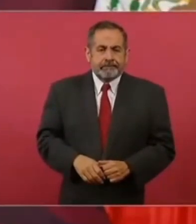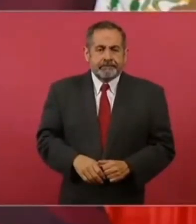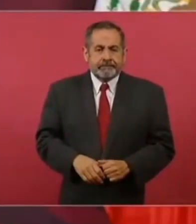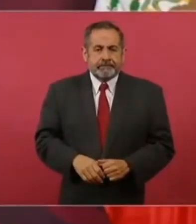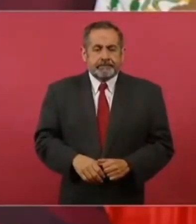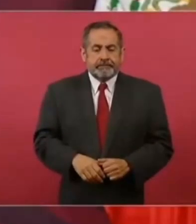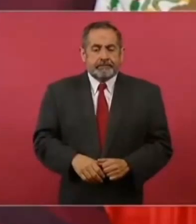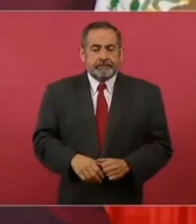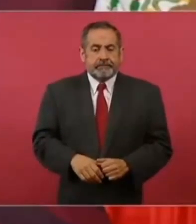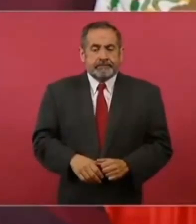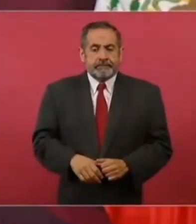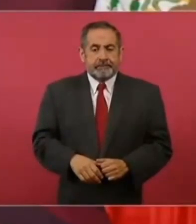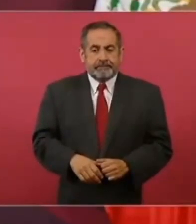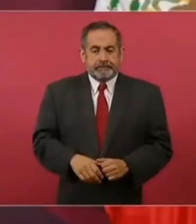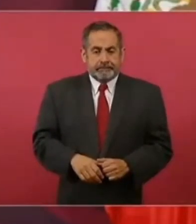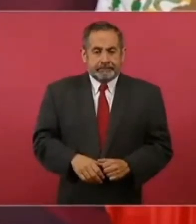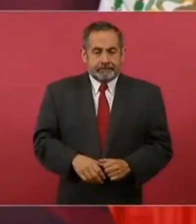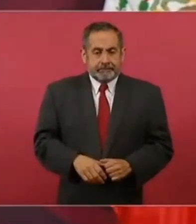al